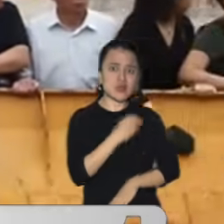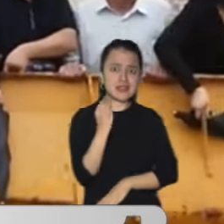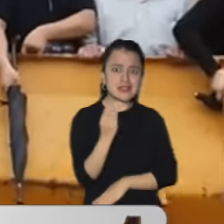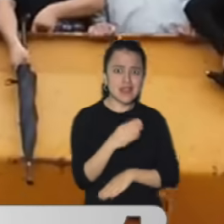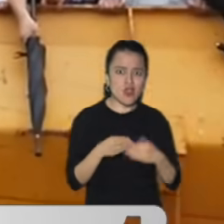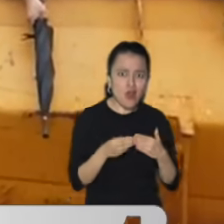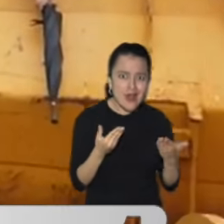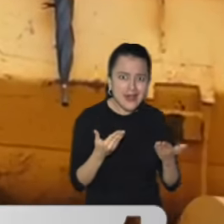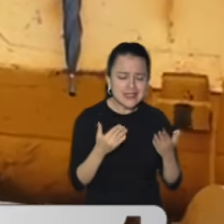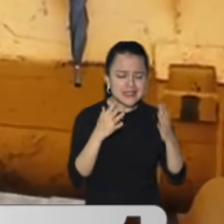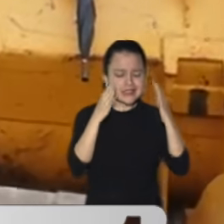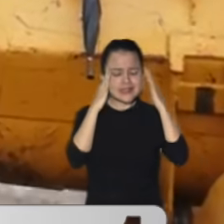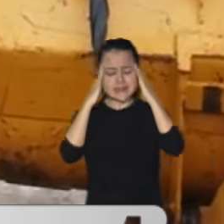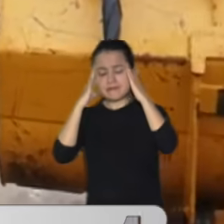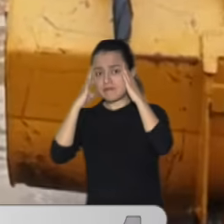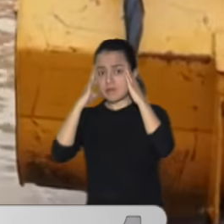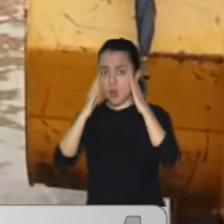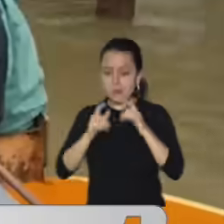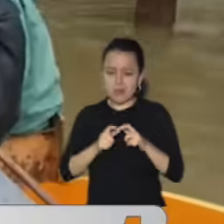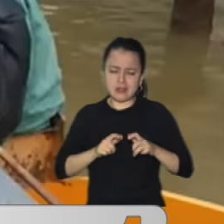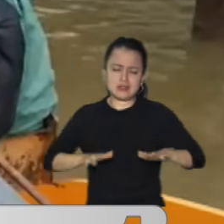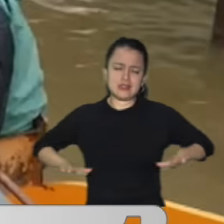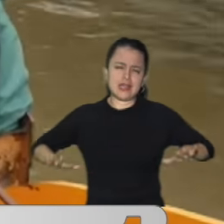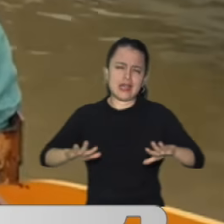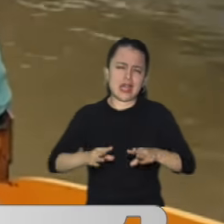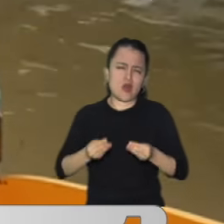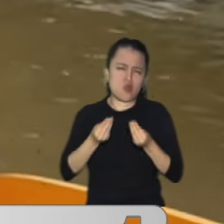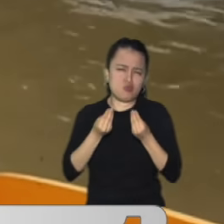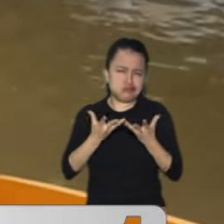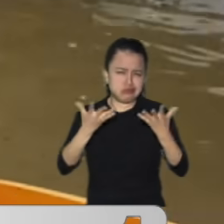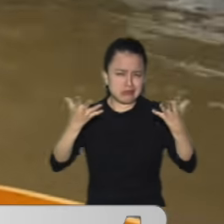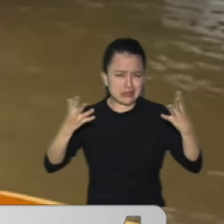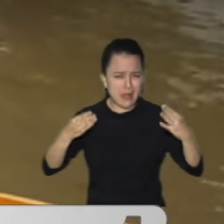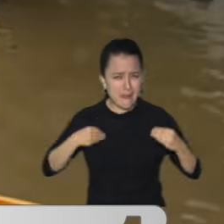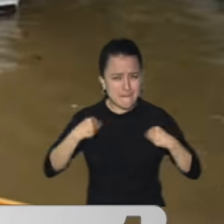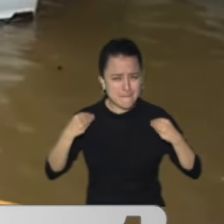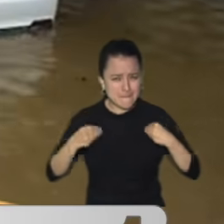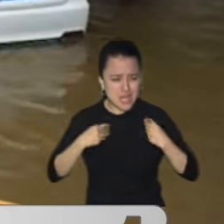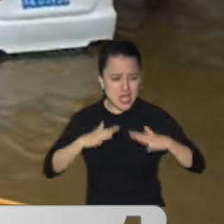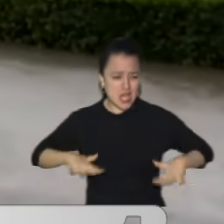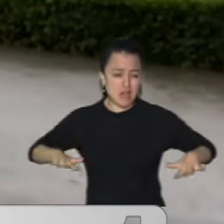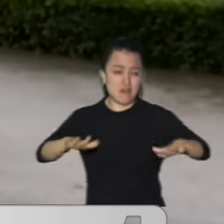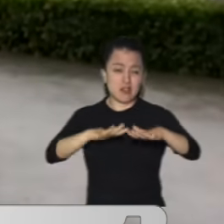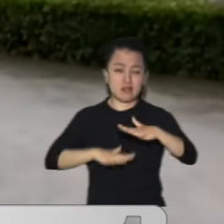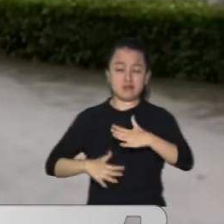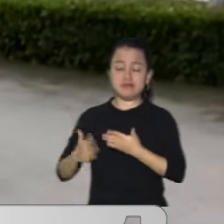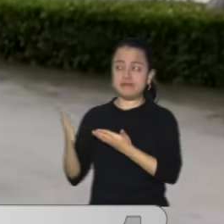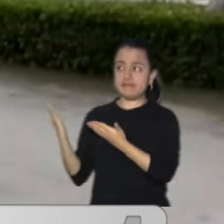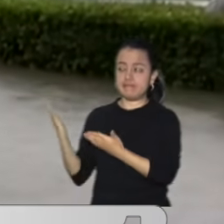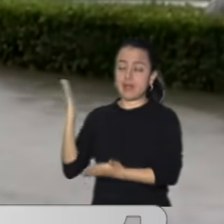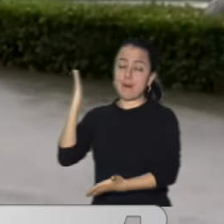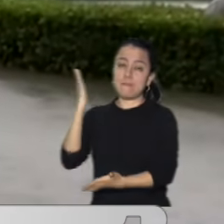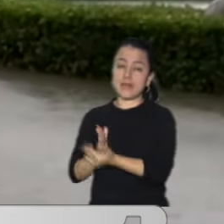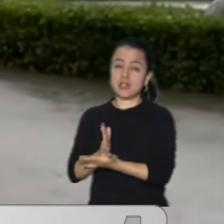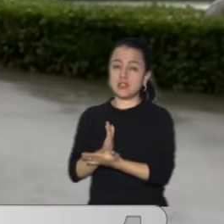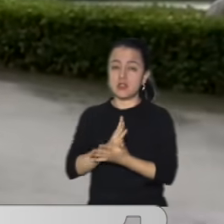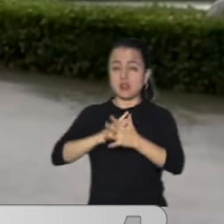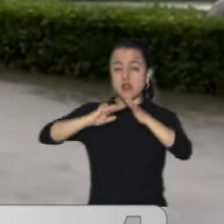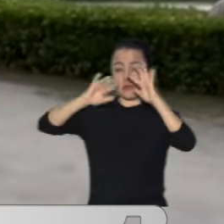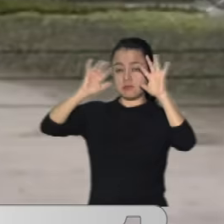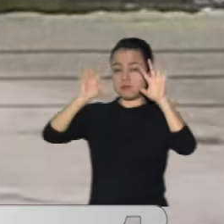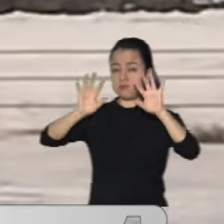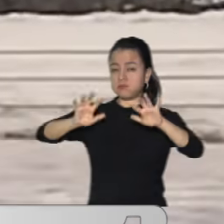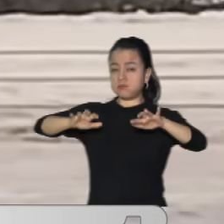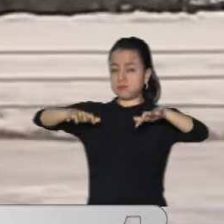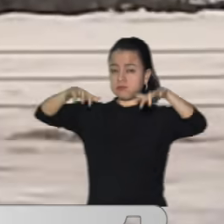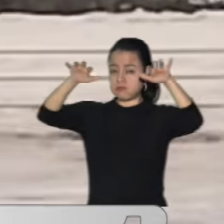Henan, la tercera provincia más poblada de China, con casi 100 millones de habitantes, fue la más golpeada por el temporal que dejó la lluvia récord que